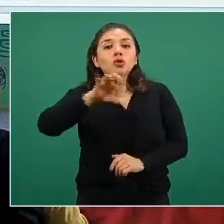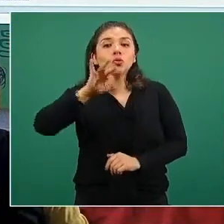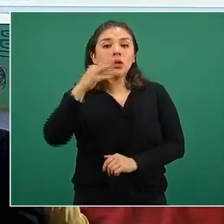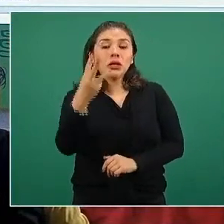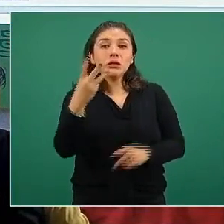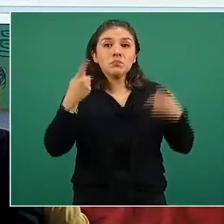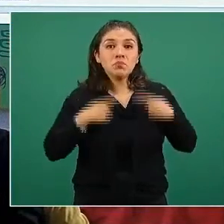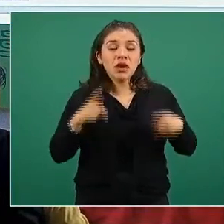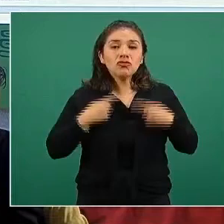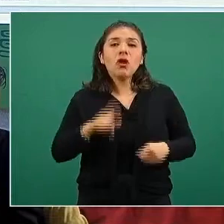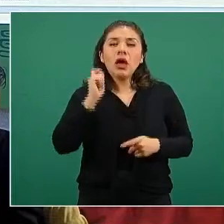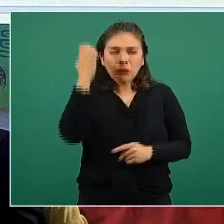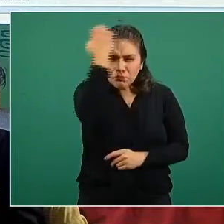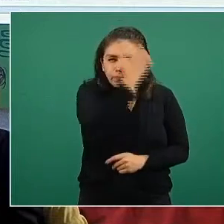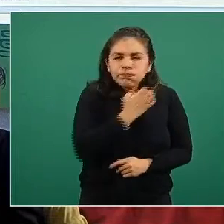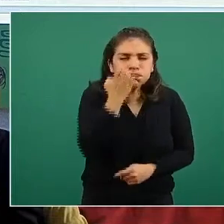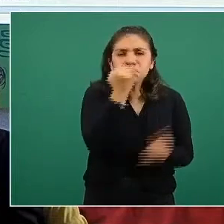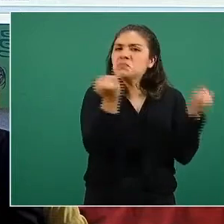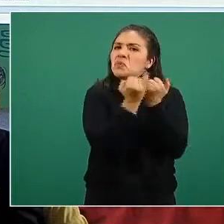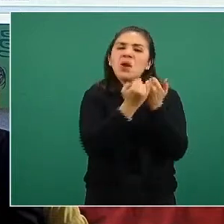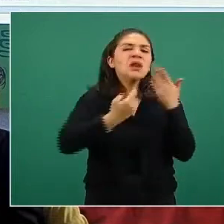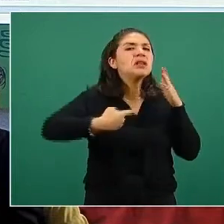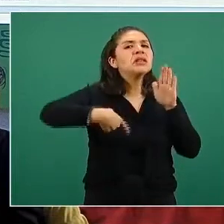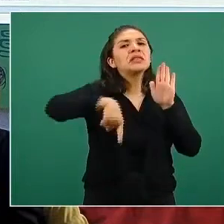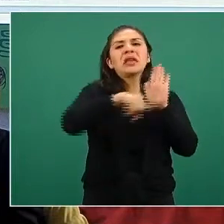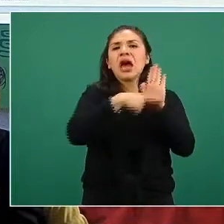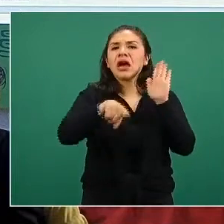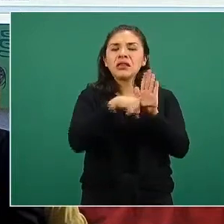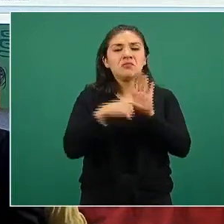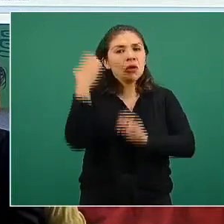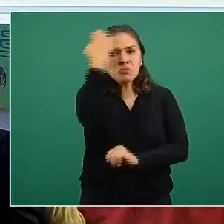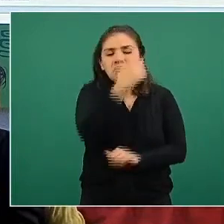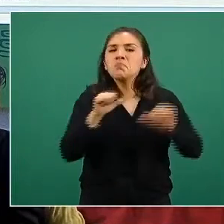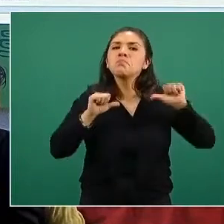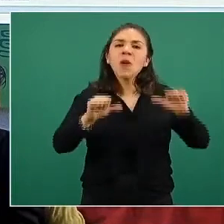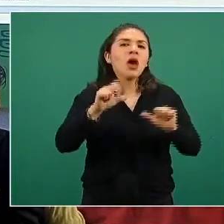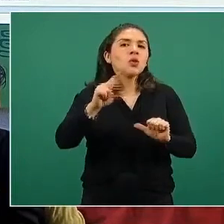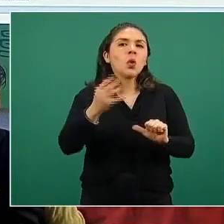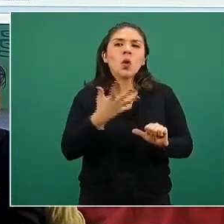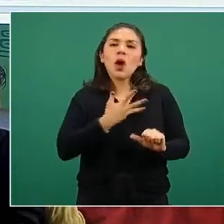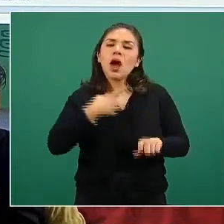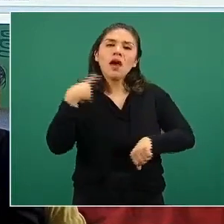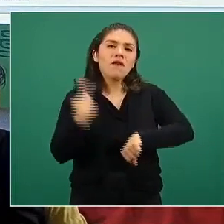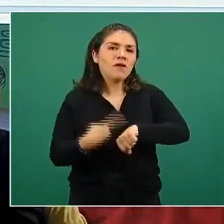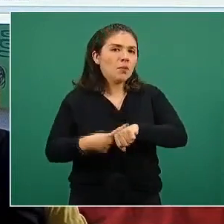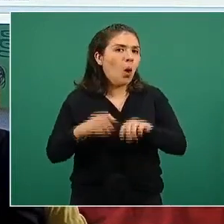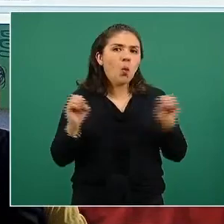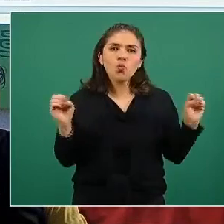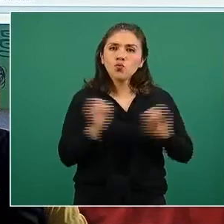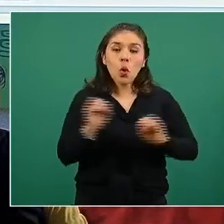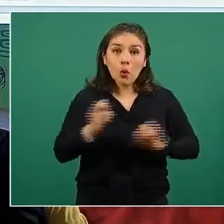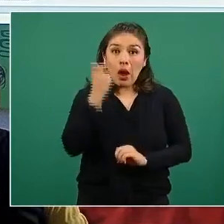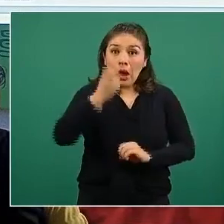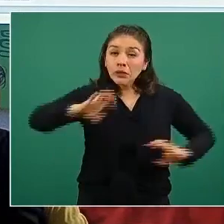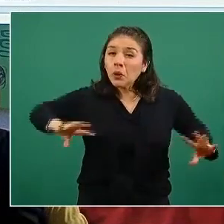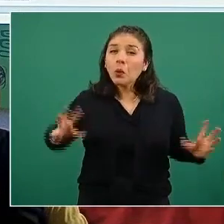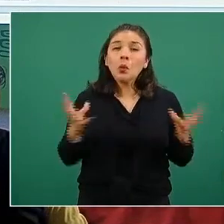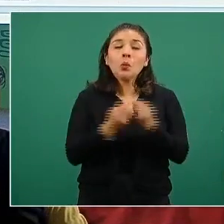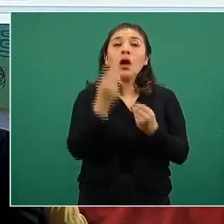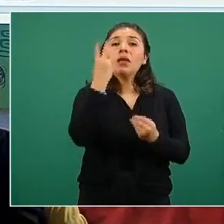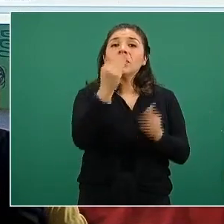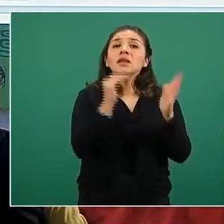1.894.843 personas han dado negativa a alguna de estas dos pruebas, y de esto de un universo ya de más de